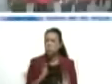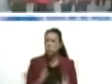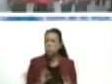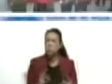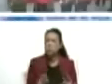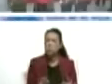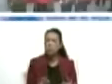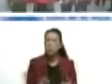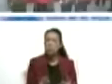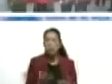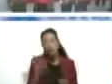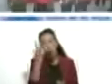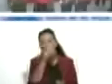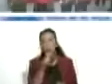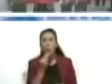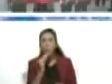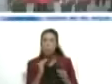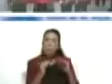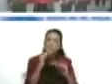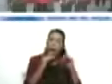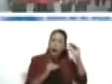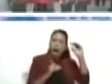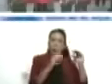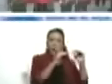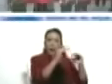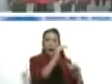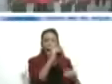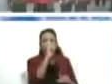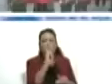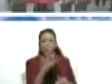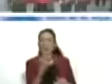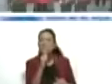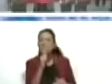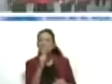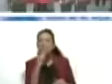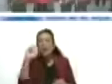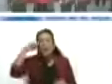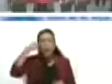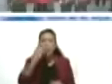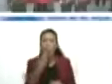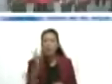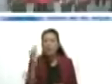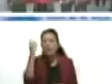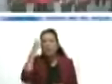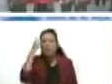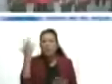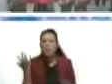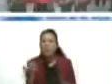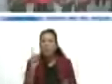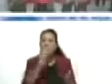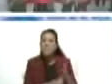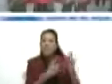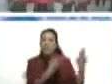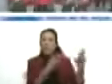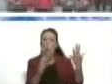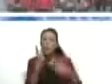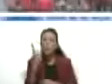los que estábamos más o menos ya creciditos lo recordamos. Levanten la mano los que recuerdan ese día.